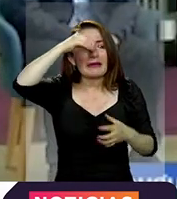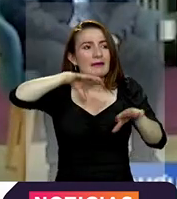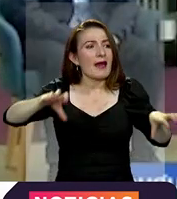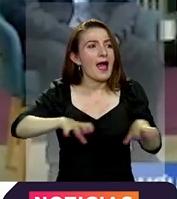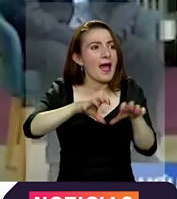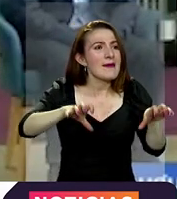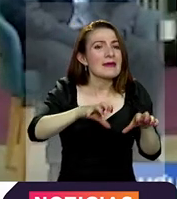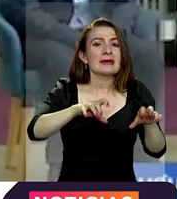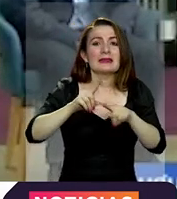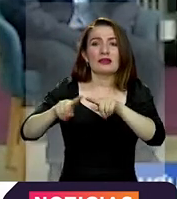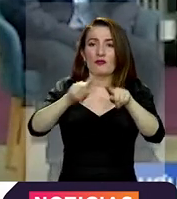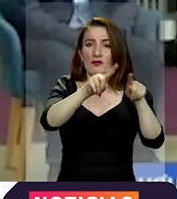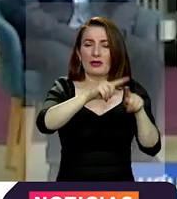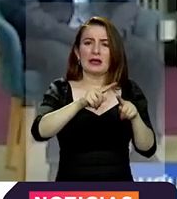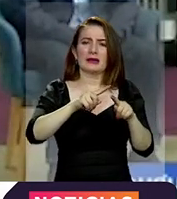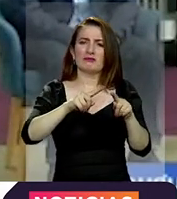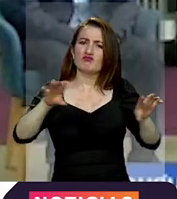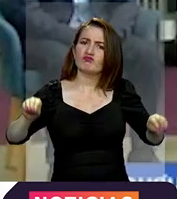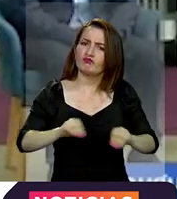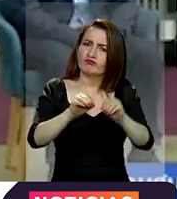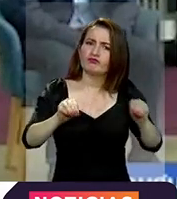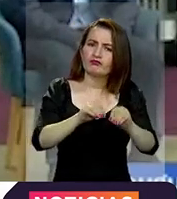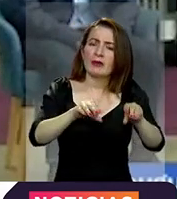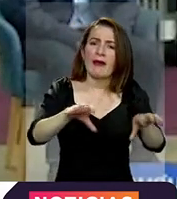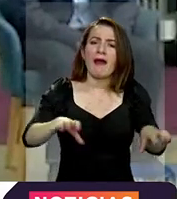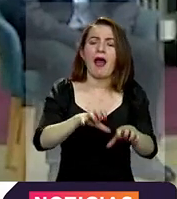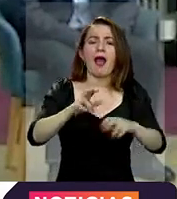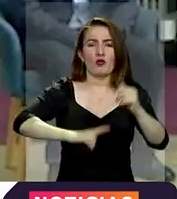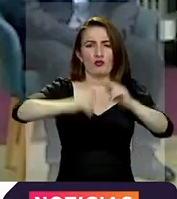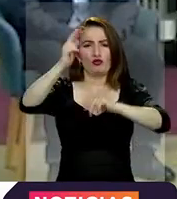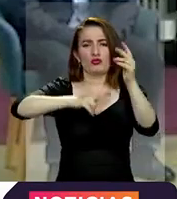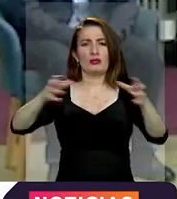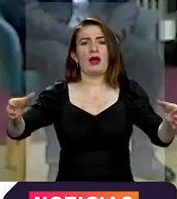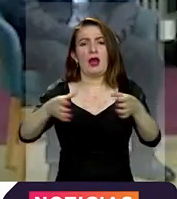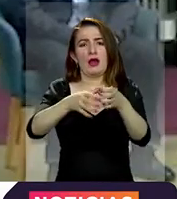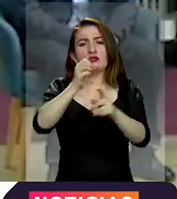diferencias de manera constructiva para nuestra sociedad, más aún en un momento tan difícil.